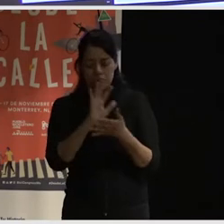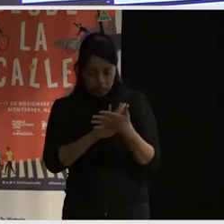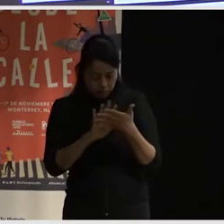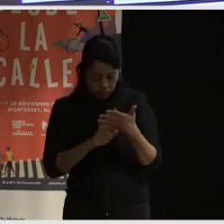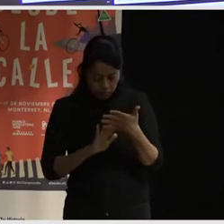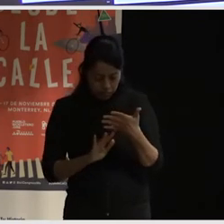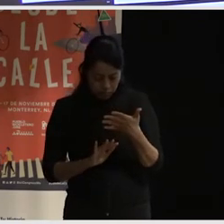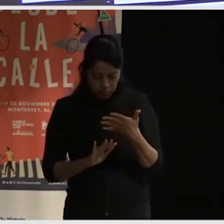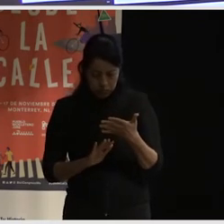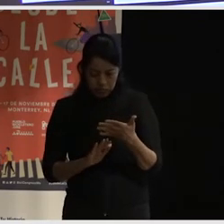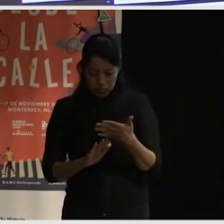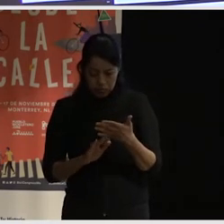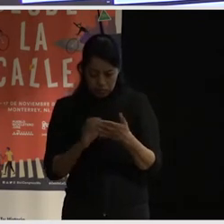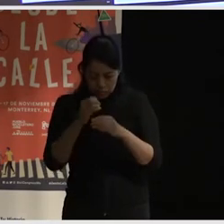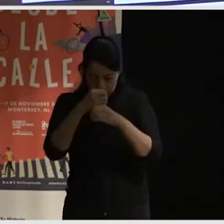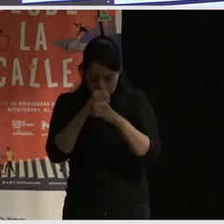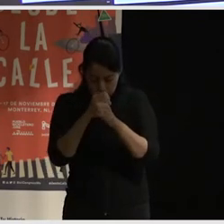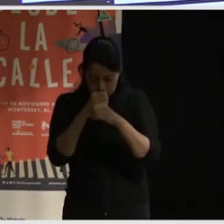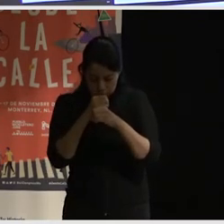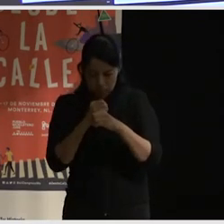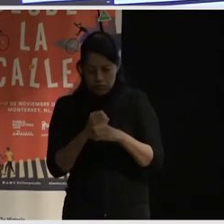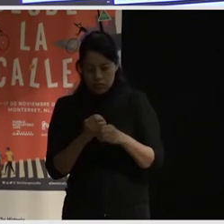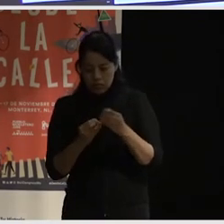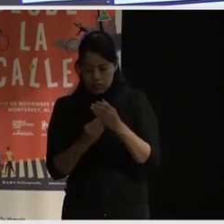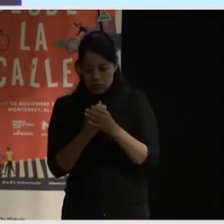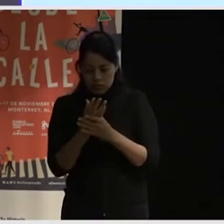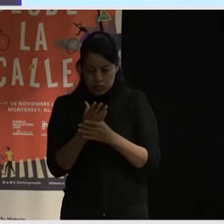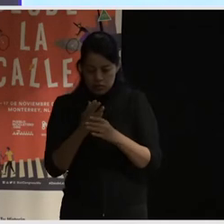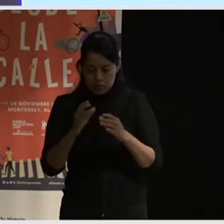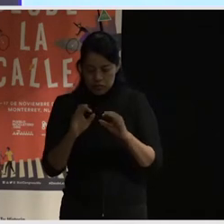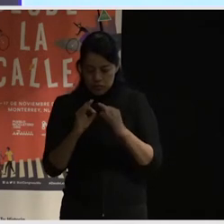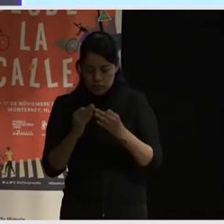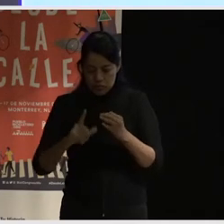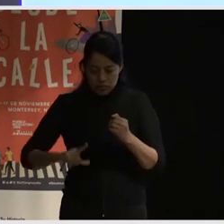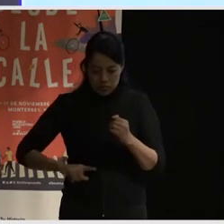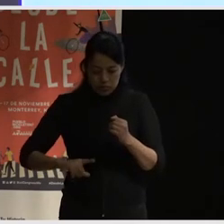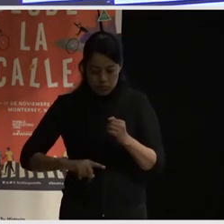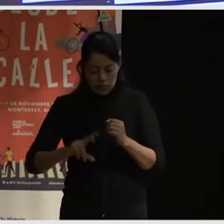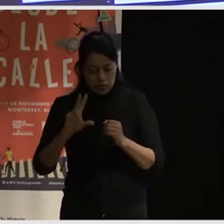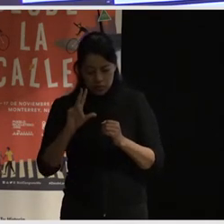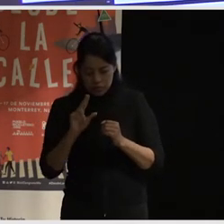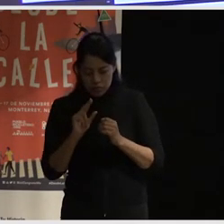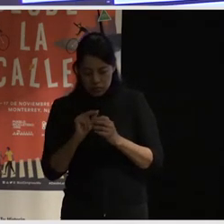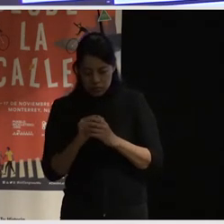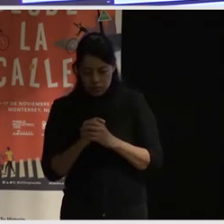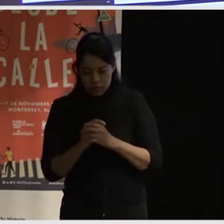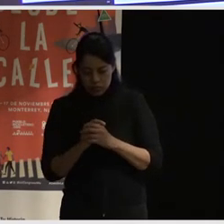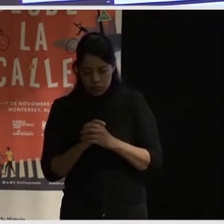la lectura una lectura óptica neocolonialista o sea no es este